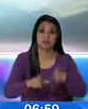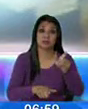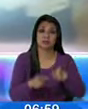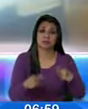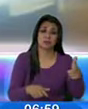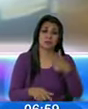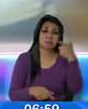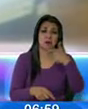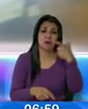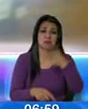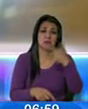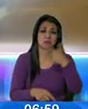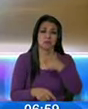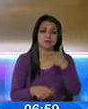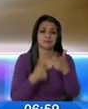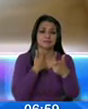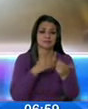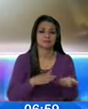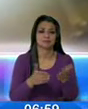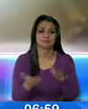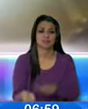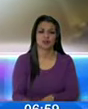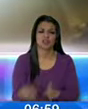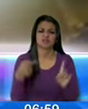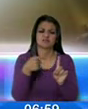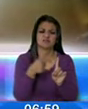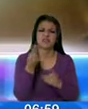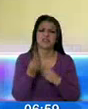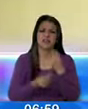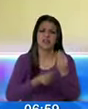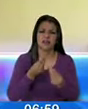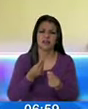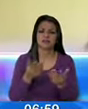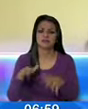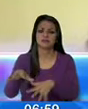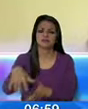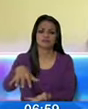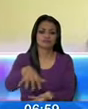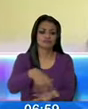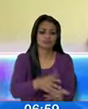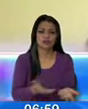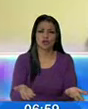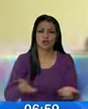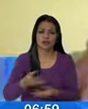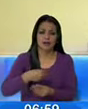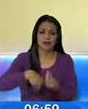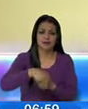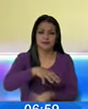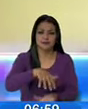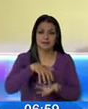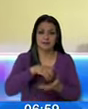Los proyectiles terminaron con la vida de quien se dedicaba a reciclar. Lo que me dicen es que ha venido el amigo, el